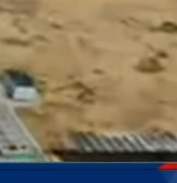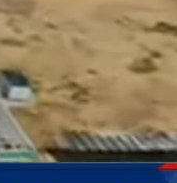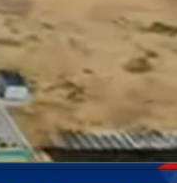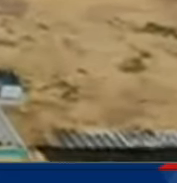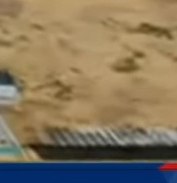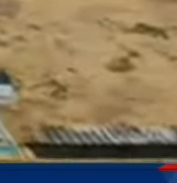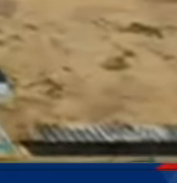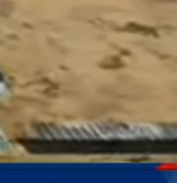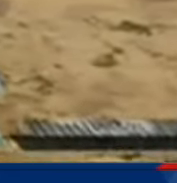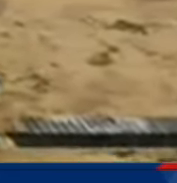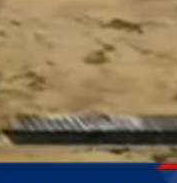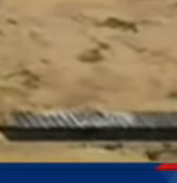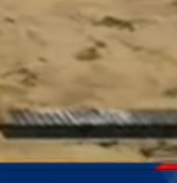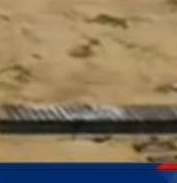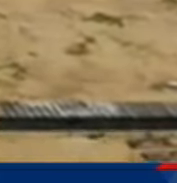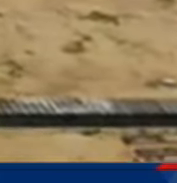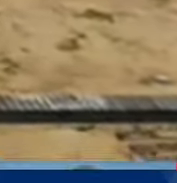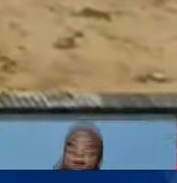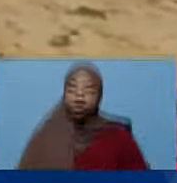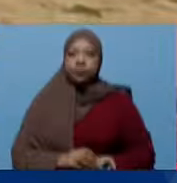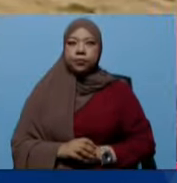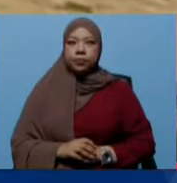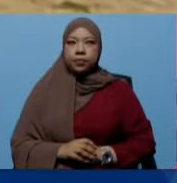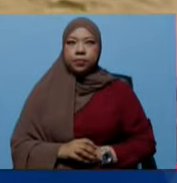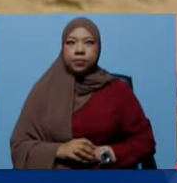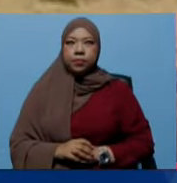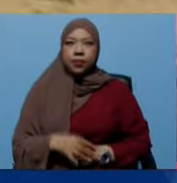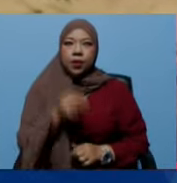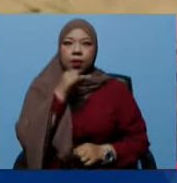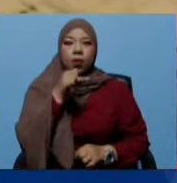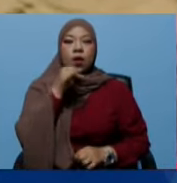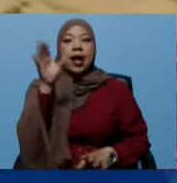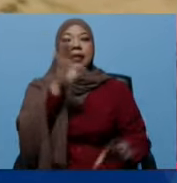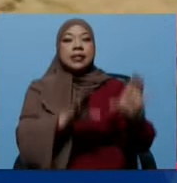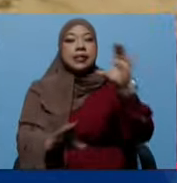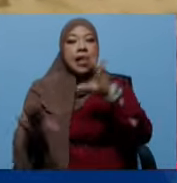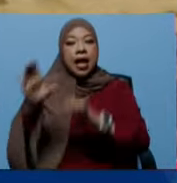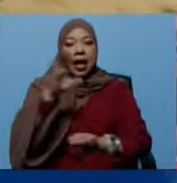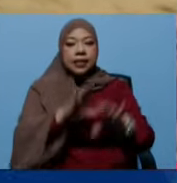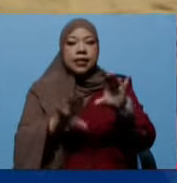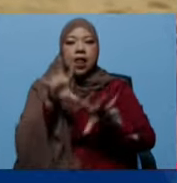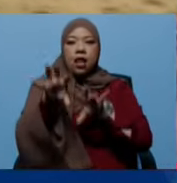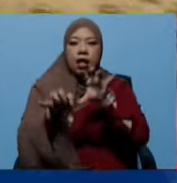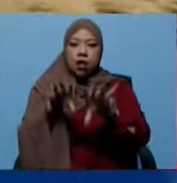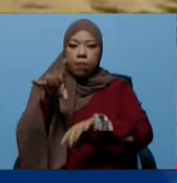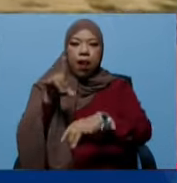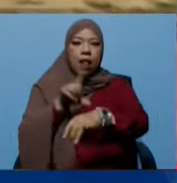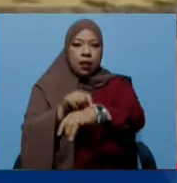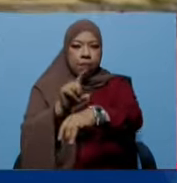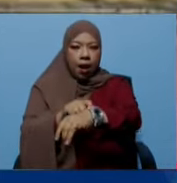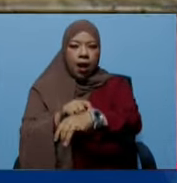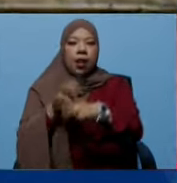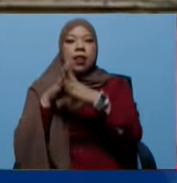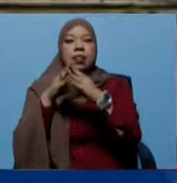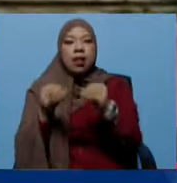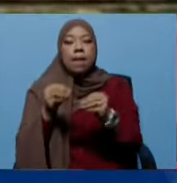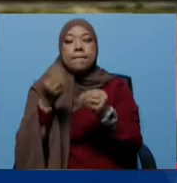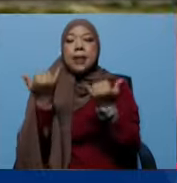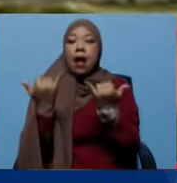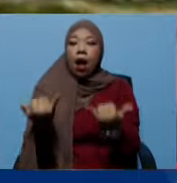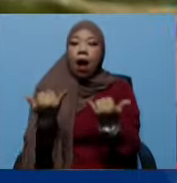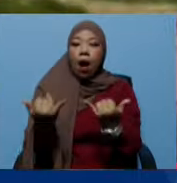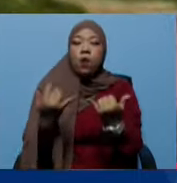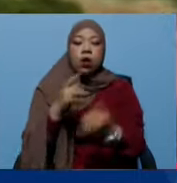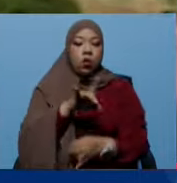importantes para el país como lo es ingeniería en agronomía y ciencias veterinarias, pero que nos seguimos renovando, presidente, y que justamente